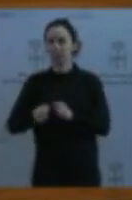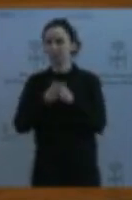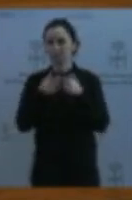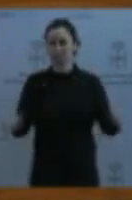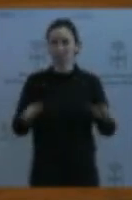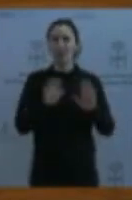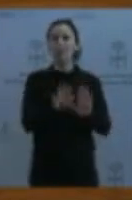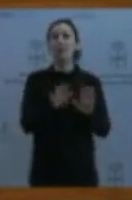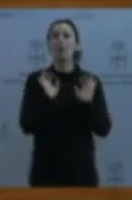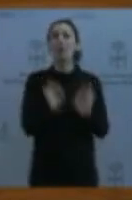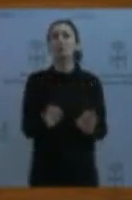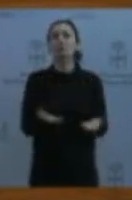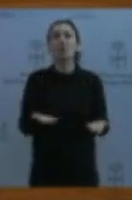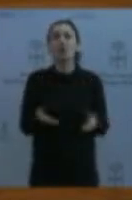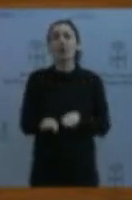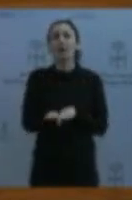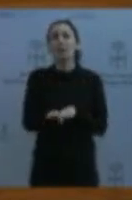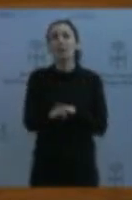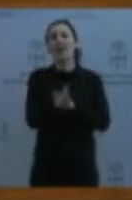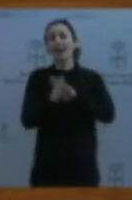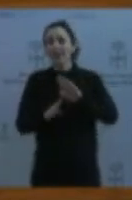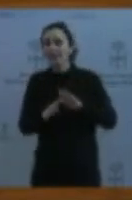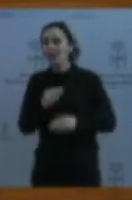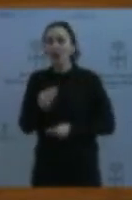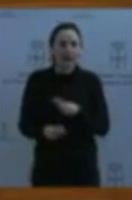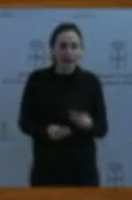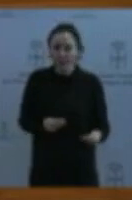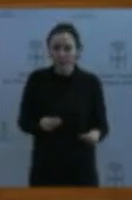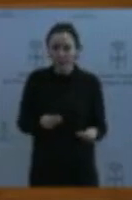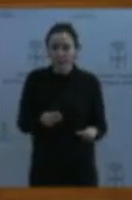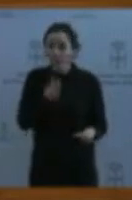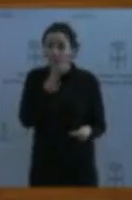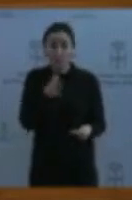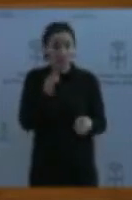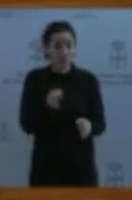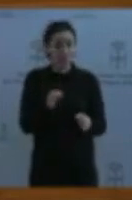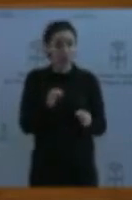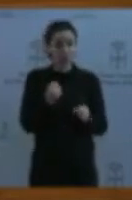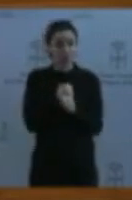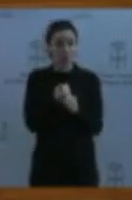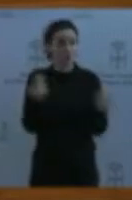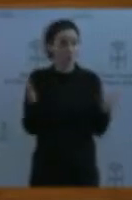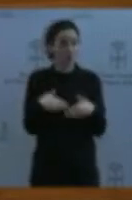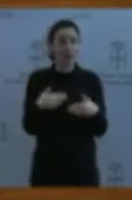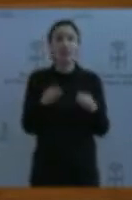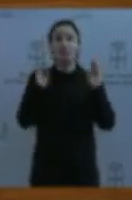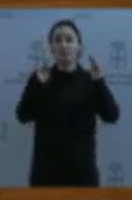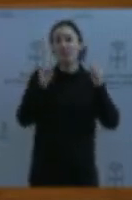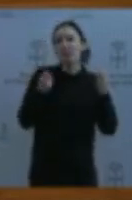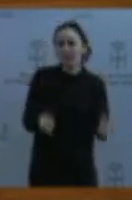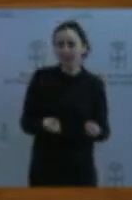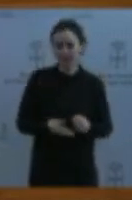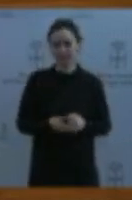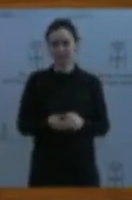claro, es lógico que la inserción no funcione, porque no, al contrario, es que precisamente lo que nos dicen los estudios es que cuando más sentido tiene invertir